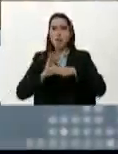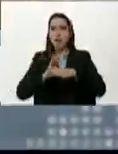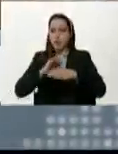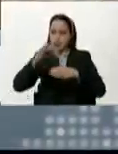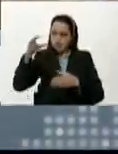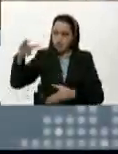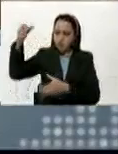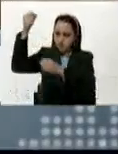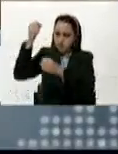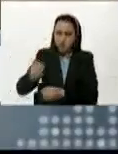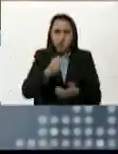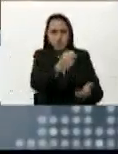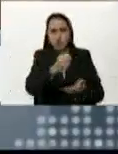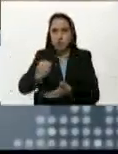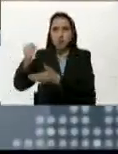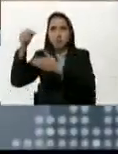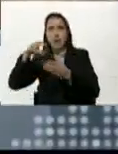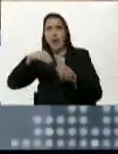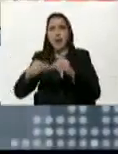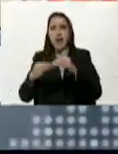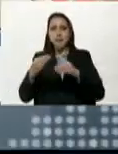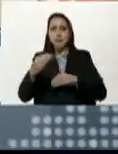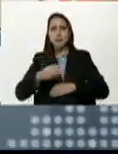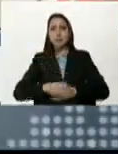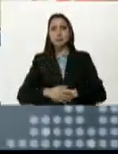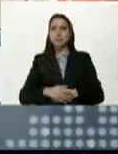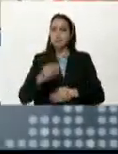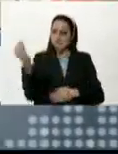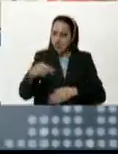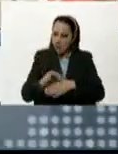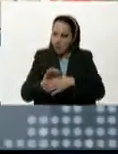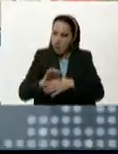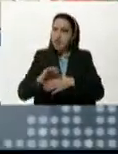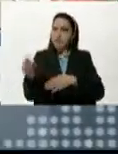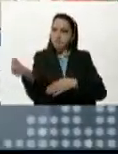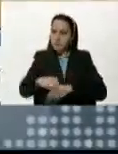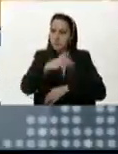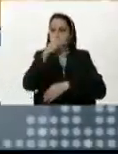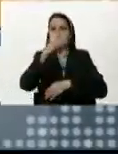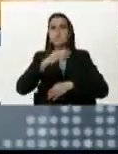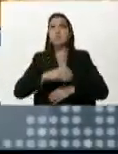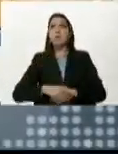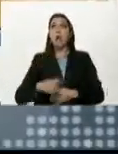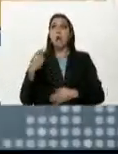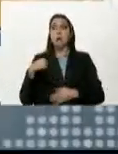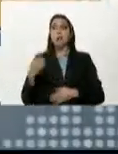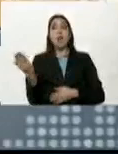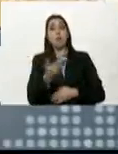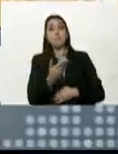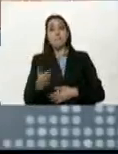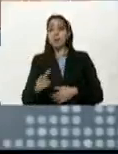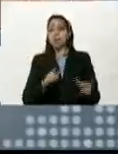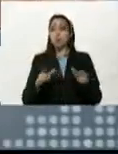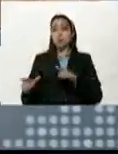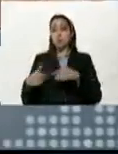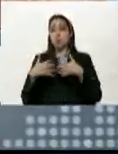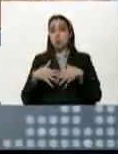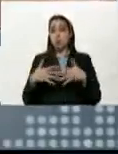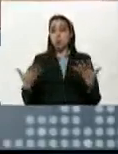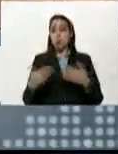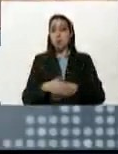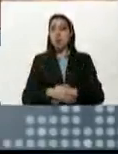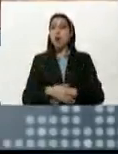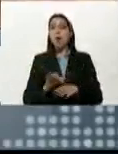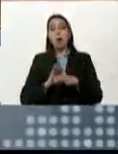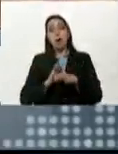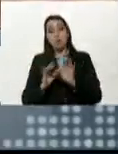proteína mucha más carne mucha más carne compadre ahí tienes el matadero esa carne es